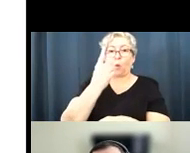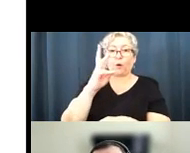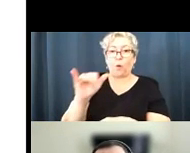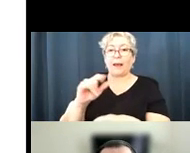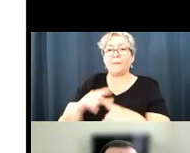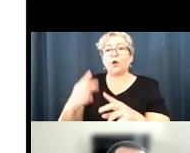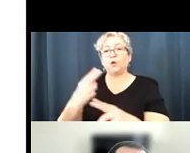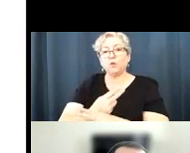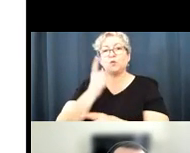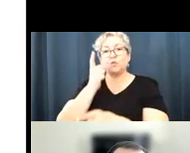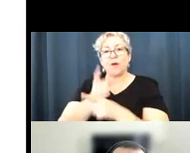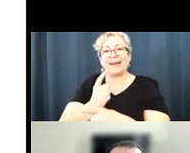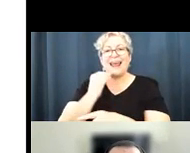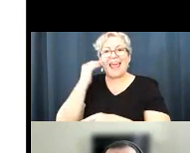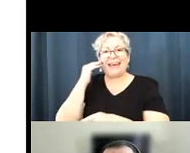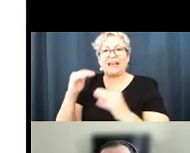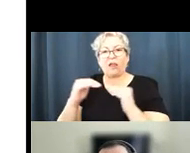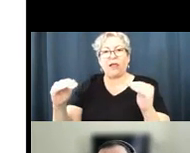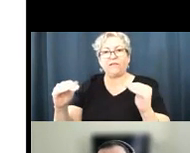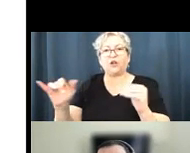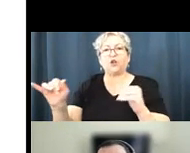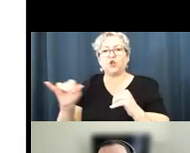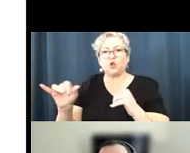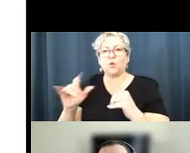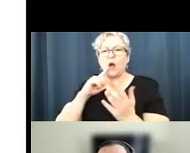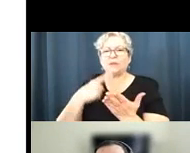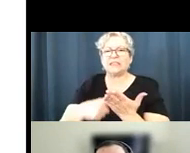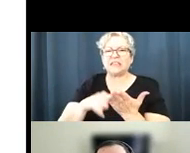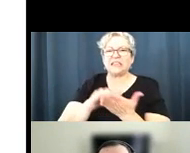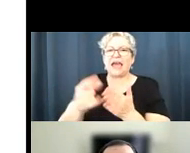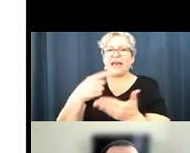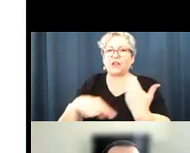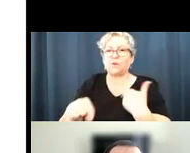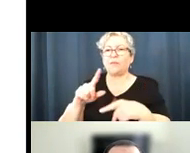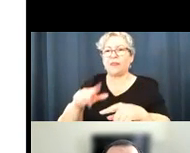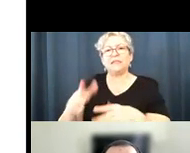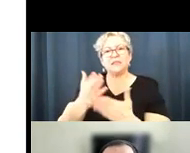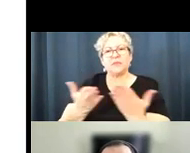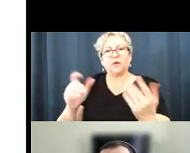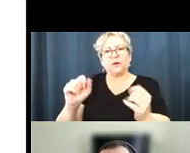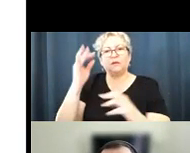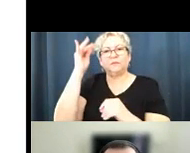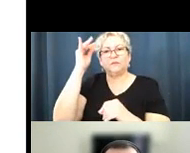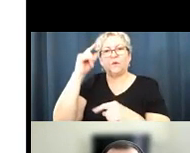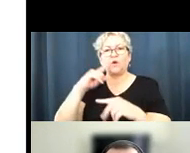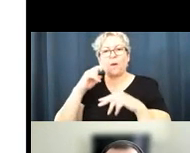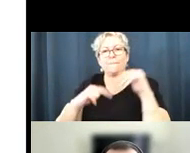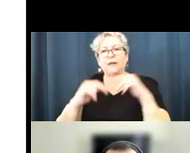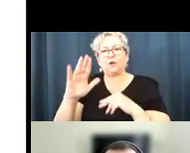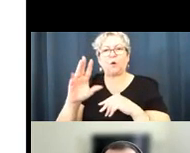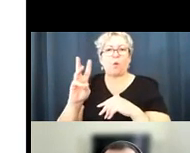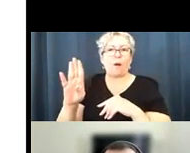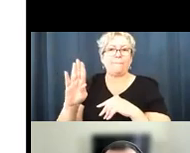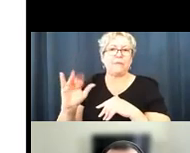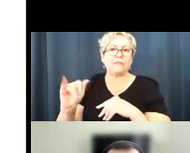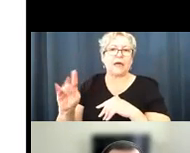ponerlo de la manera que usted quiera, pero use el nivel correcto de los encabezados, el 1, el 2 y el 3. Y esto es algo que tenemos que estar